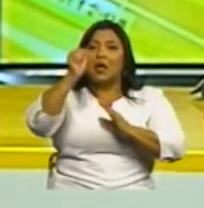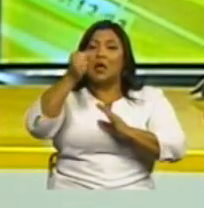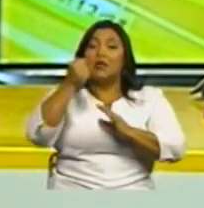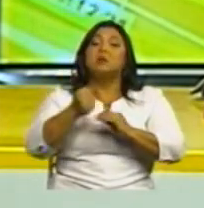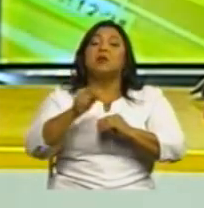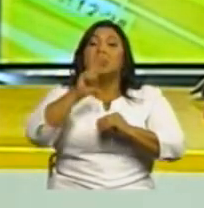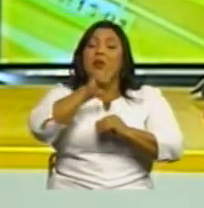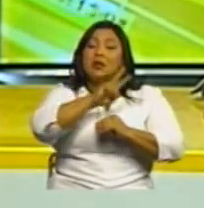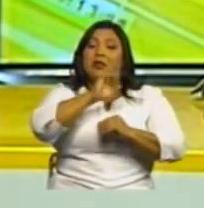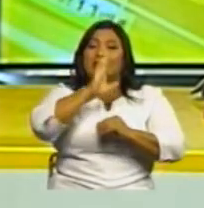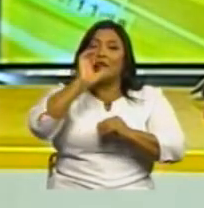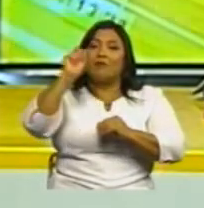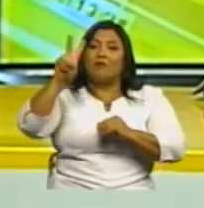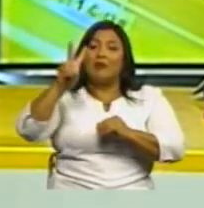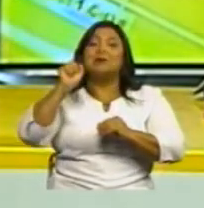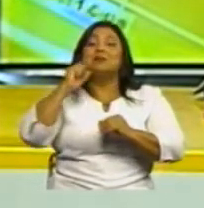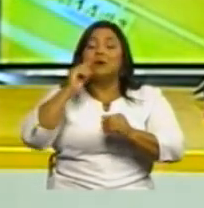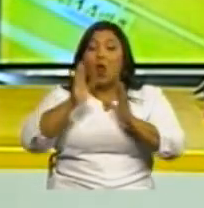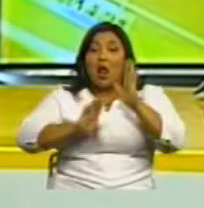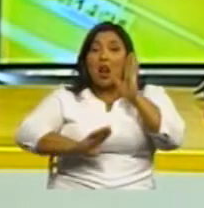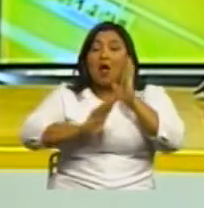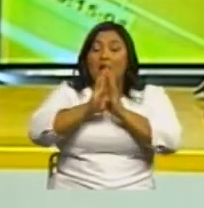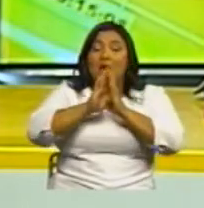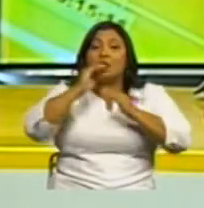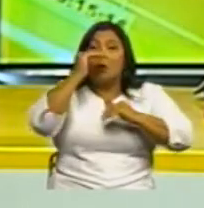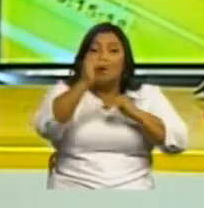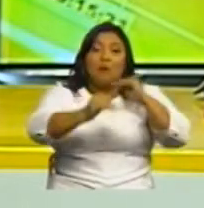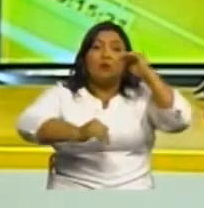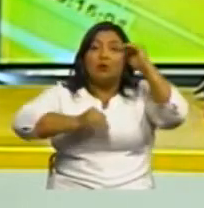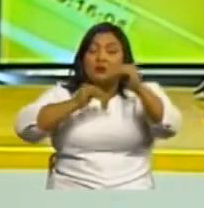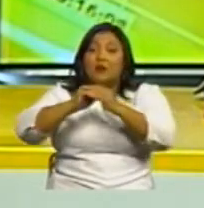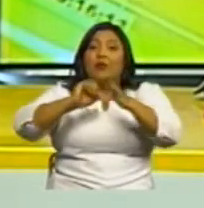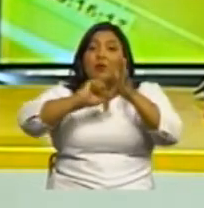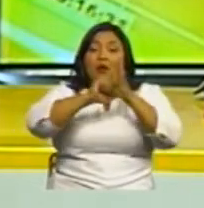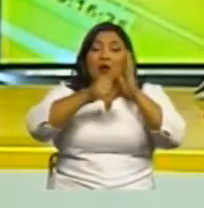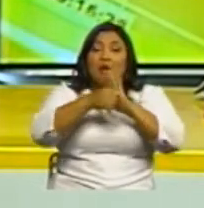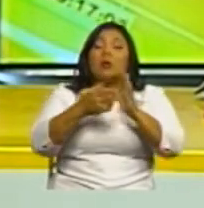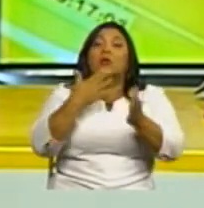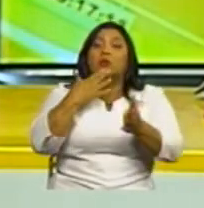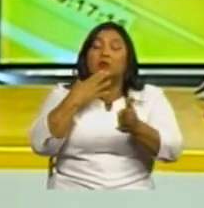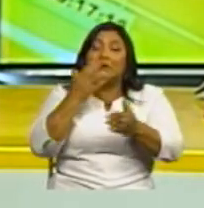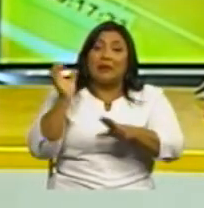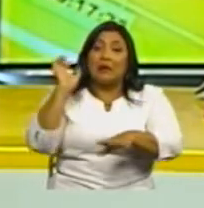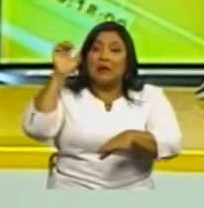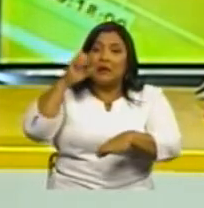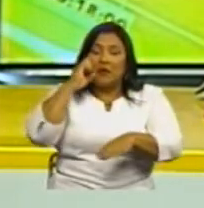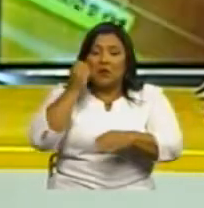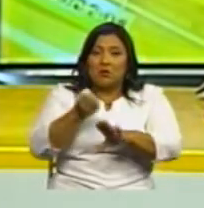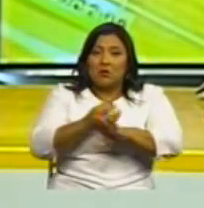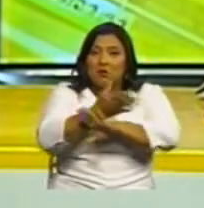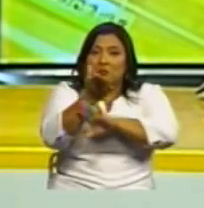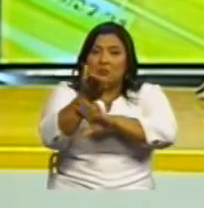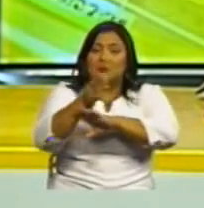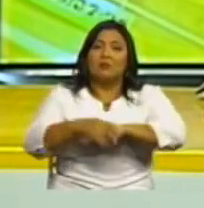Además, los avances en los procesos de reversión de frecuencias que la Contraloría General del Estado recomendó.